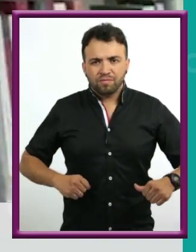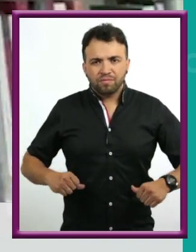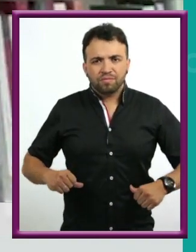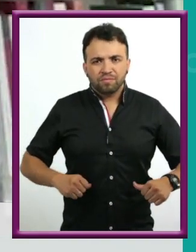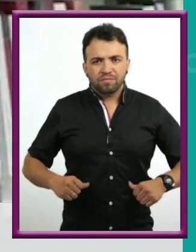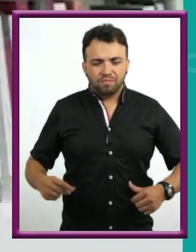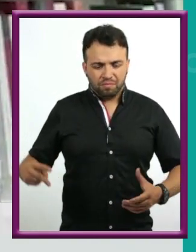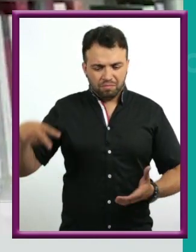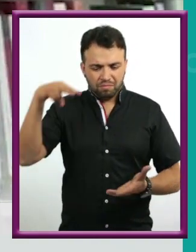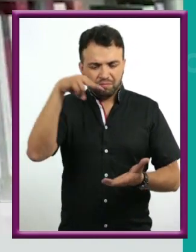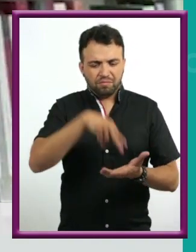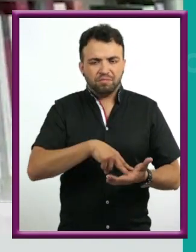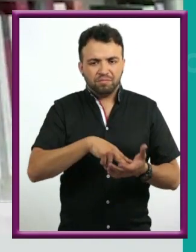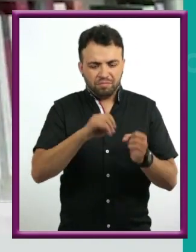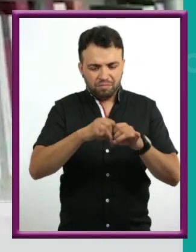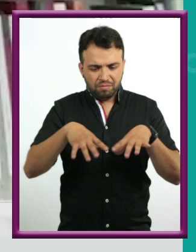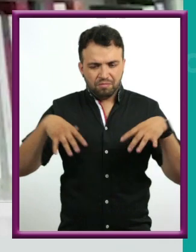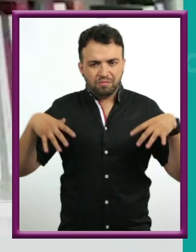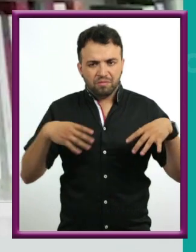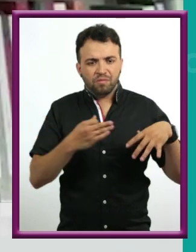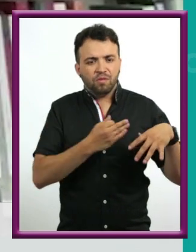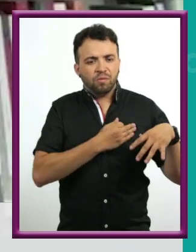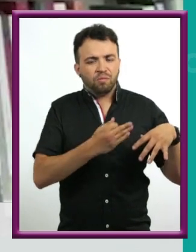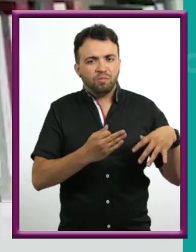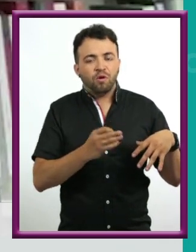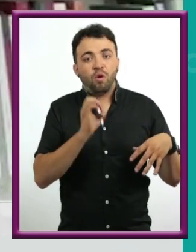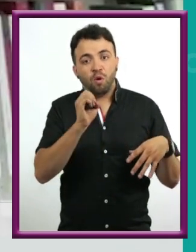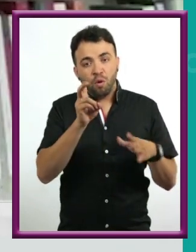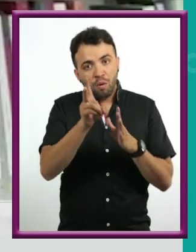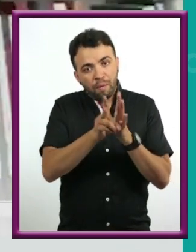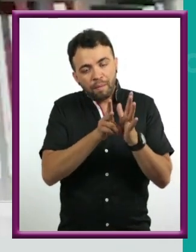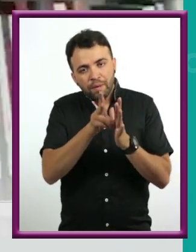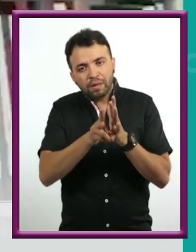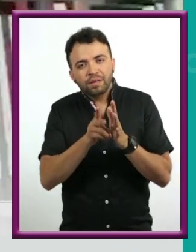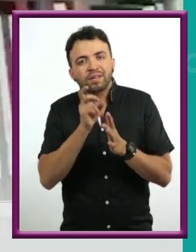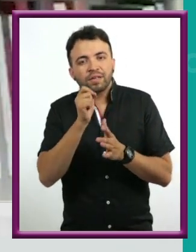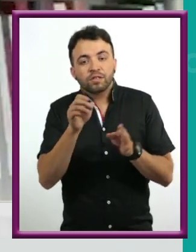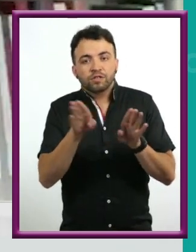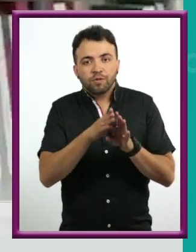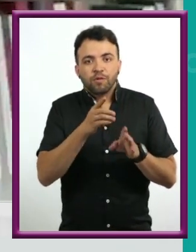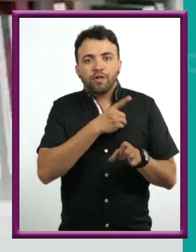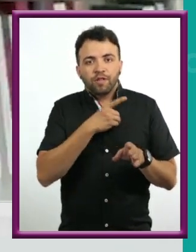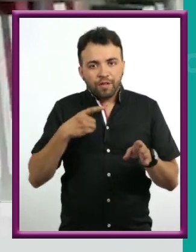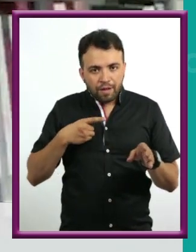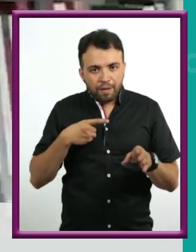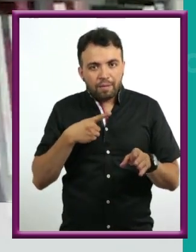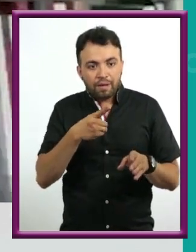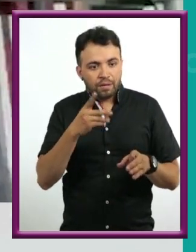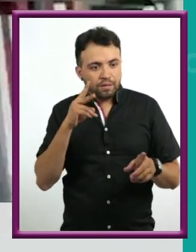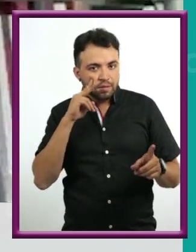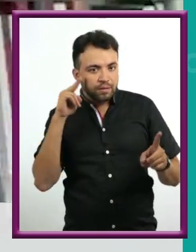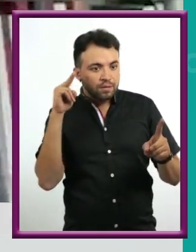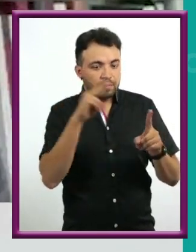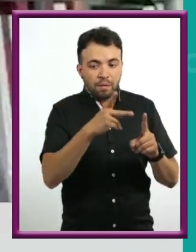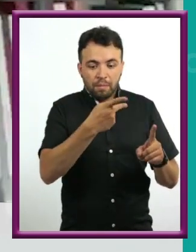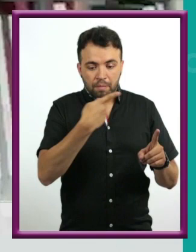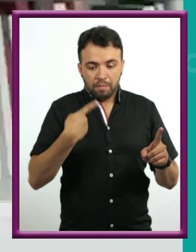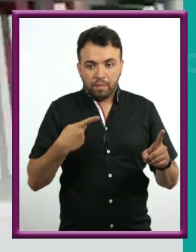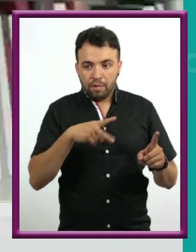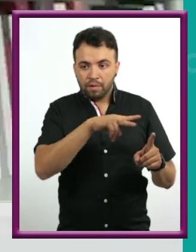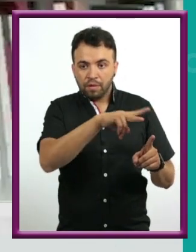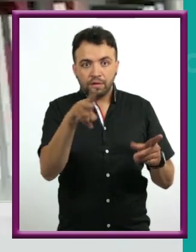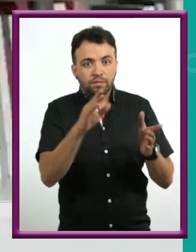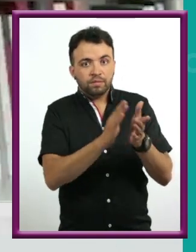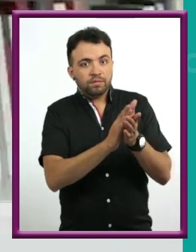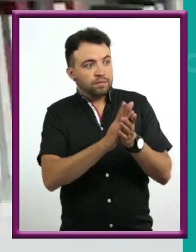de una obra de teatro realmente buena o de una película es que vemos esos matices